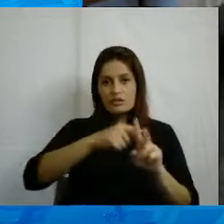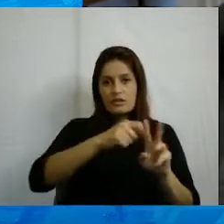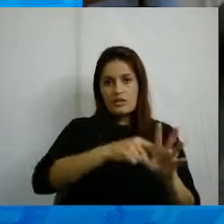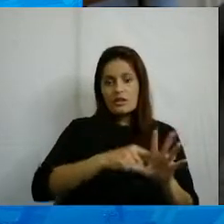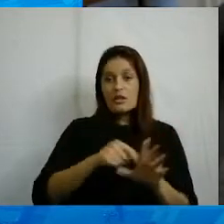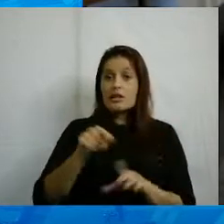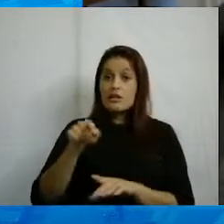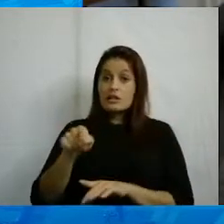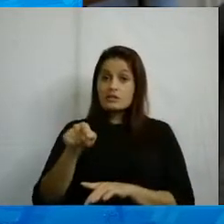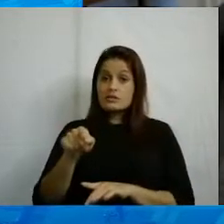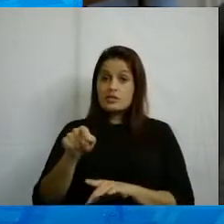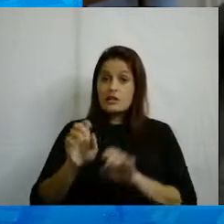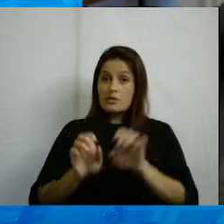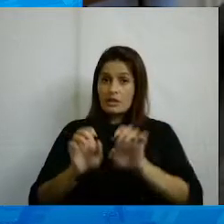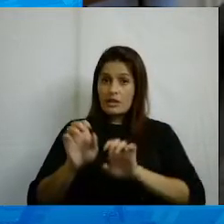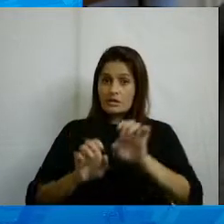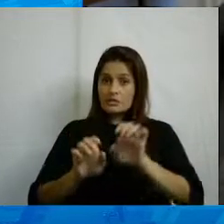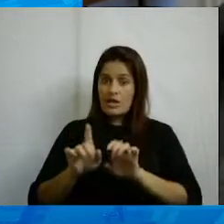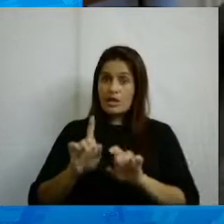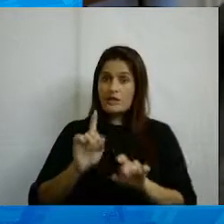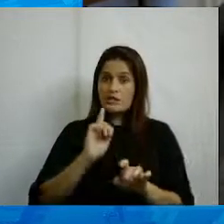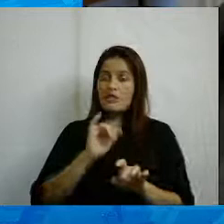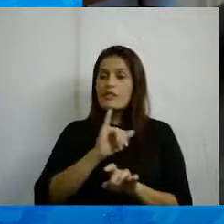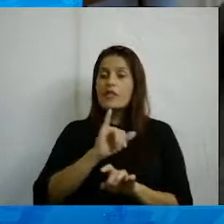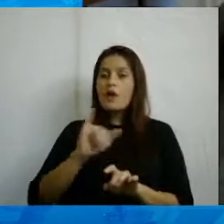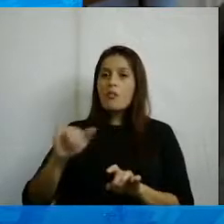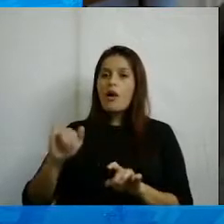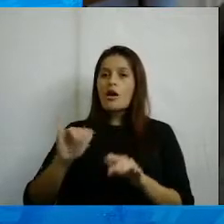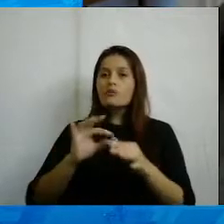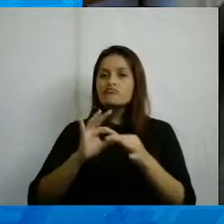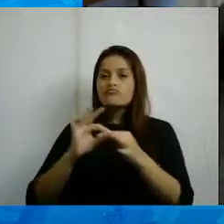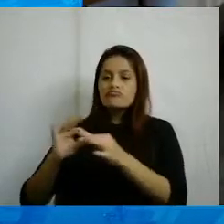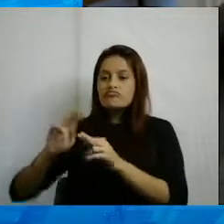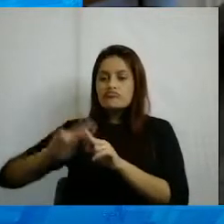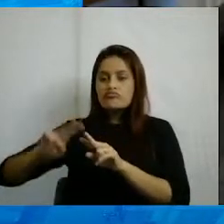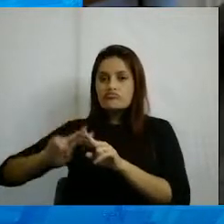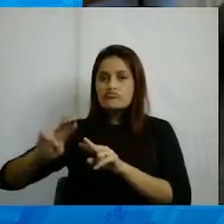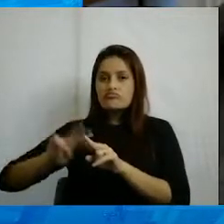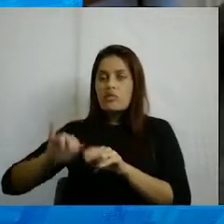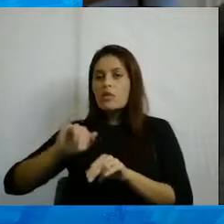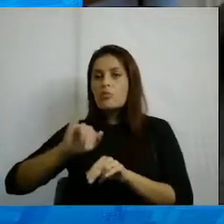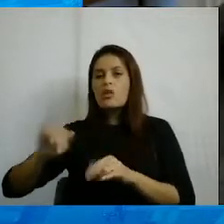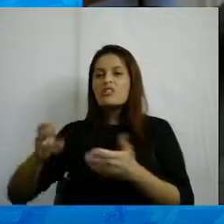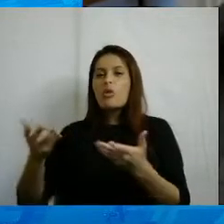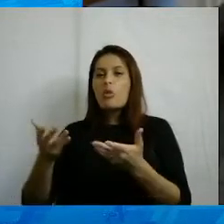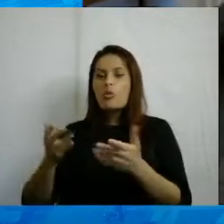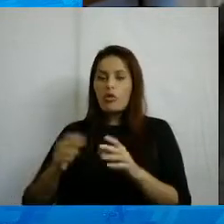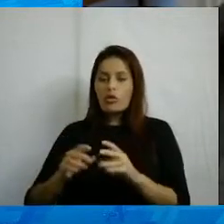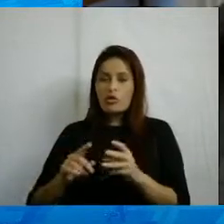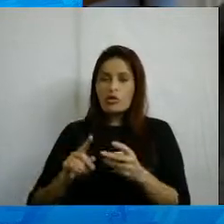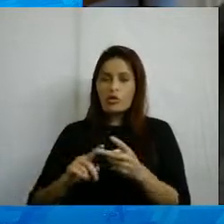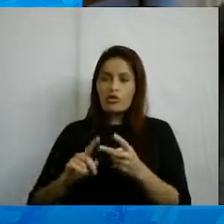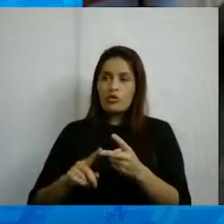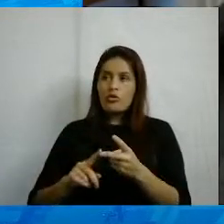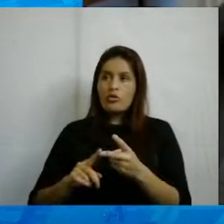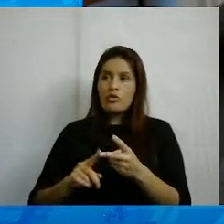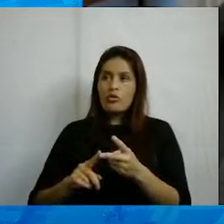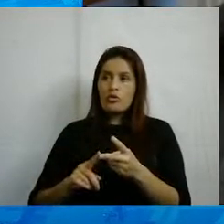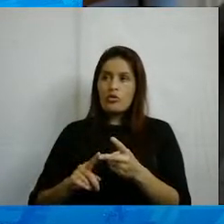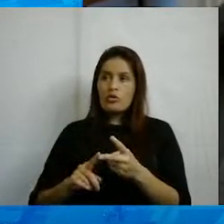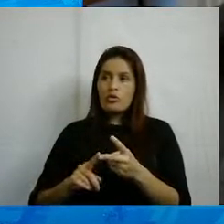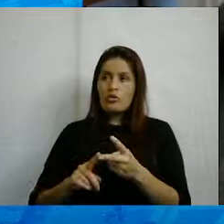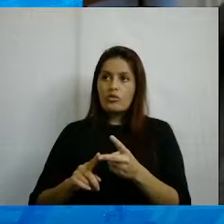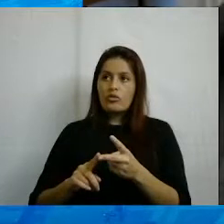mantención en alguna empresa específica y si es que hay presupuesto para la mantención del vehículo. Y mi otra consulta es respecto si